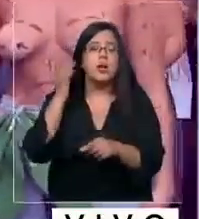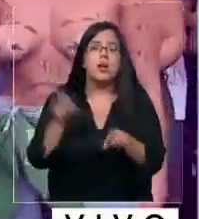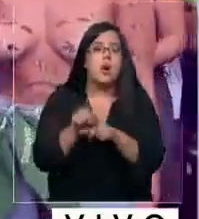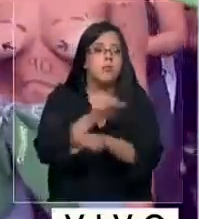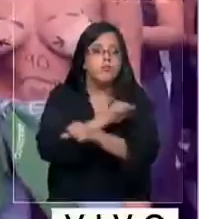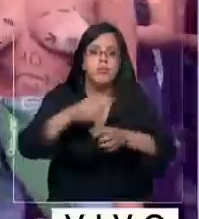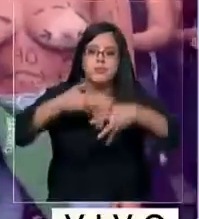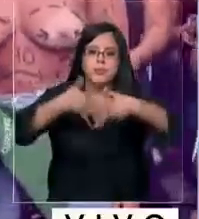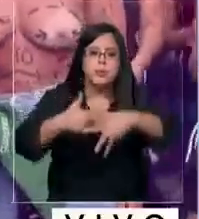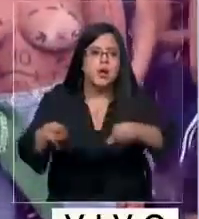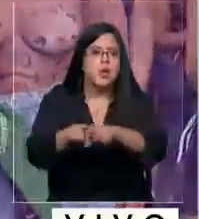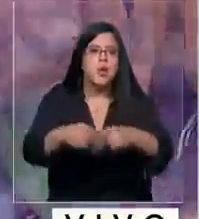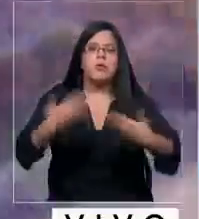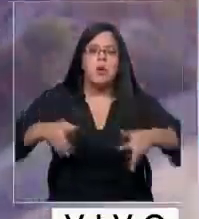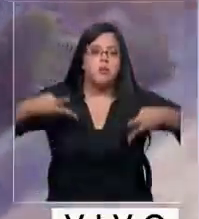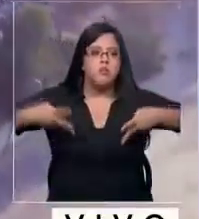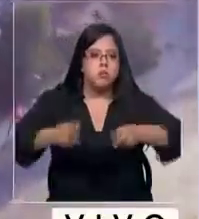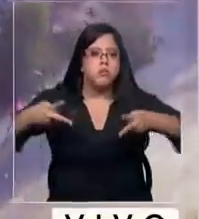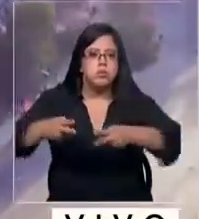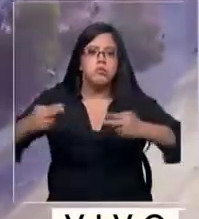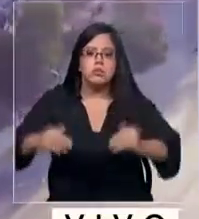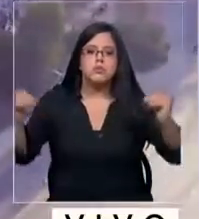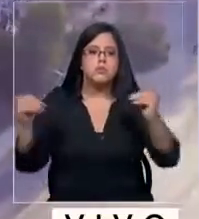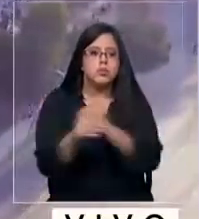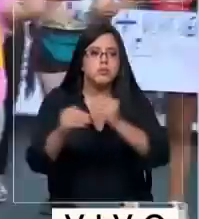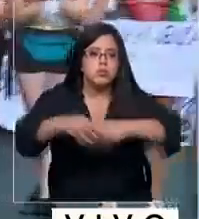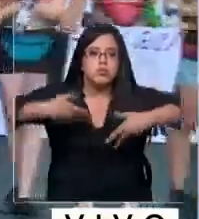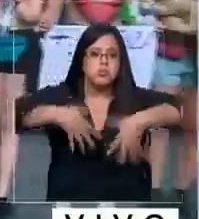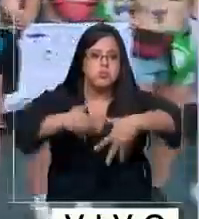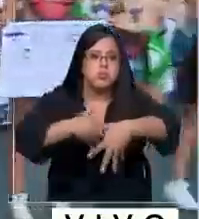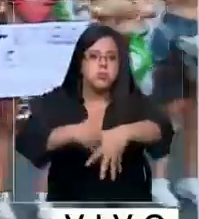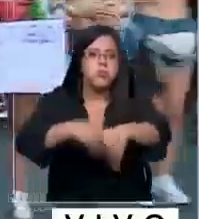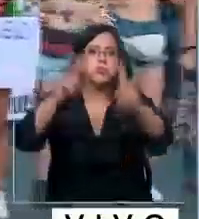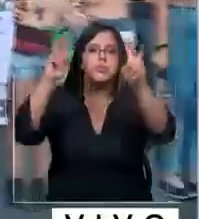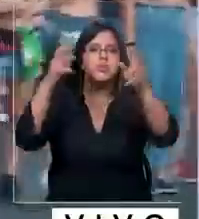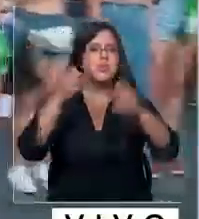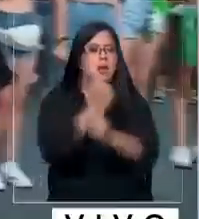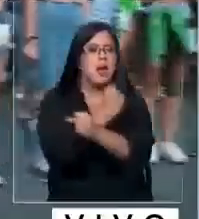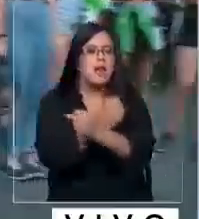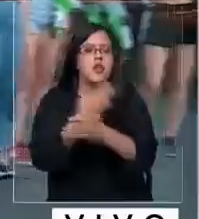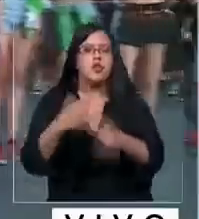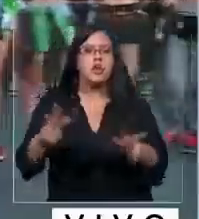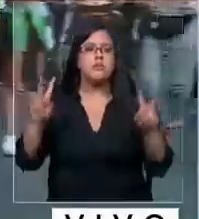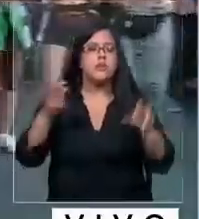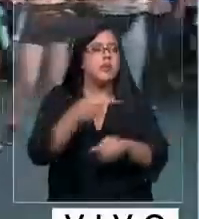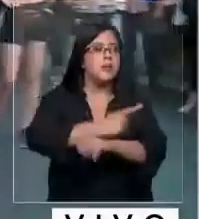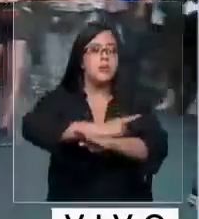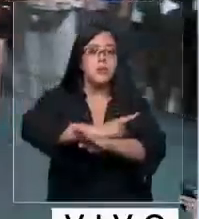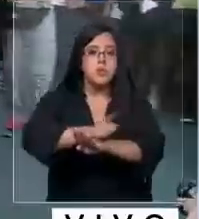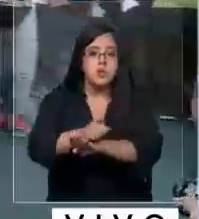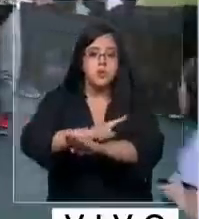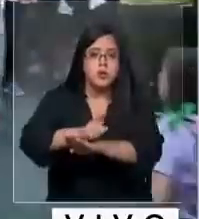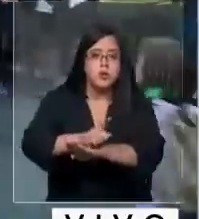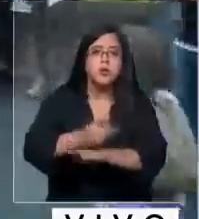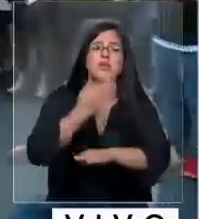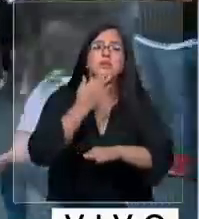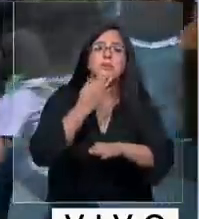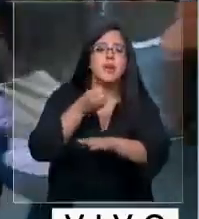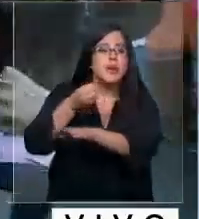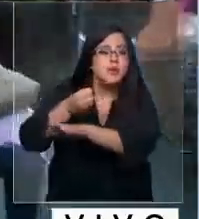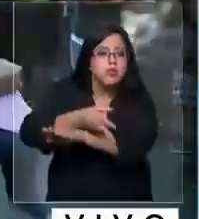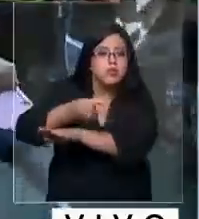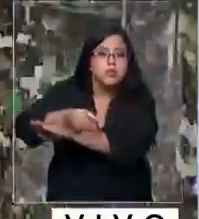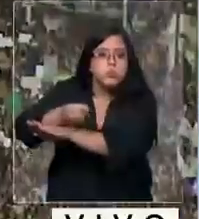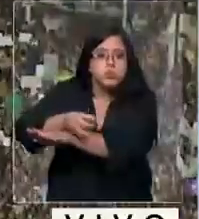carabinero quien cortaba constantemente la marcha con el guanaco con el zorrillo con la porta lacrimógena entonces